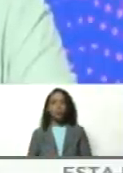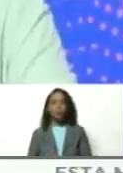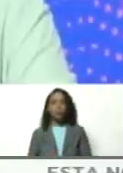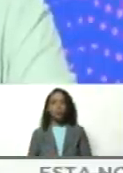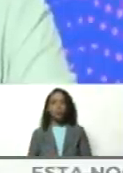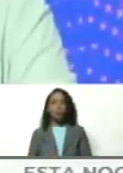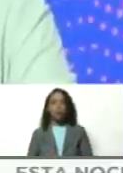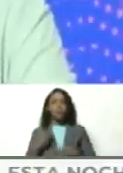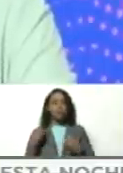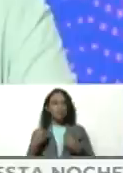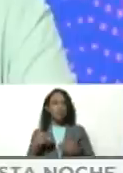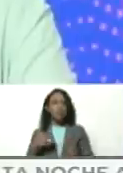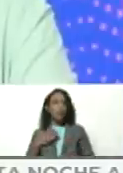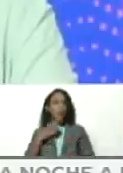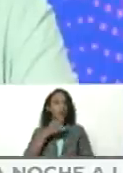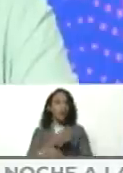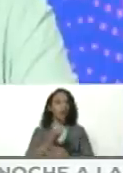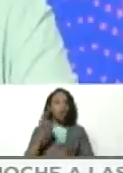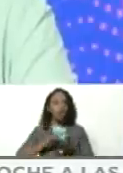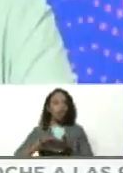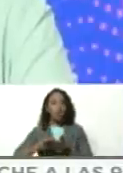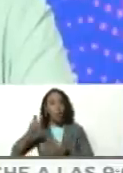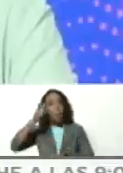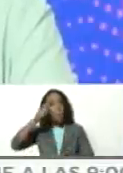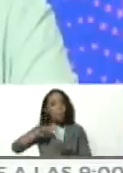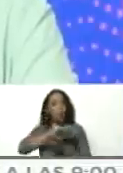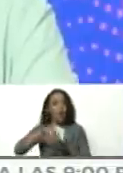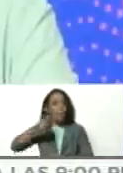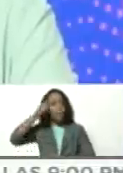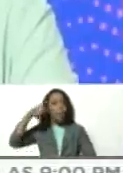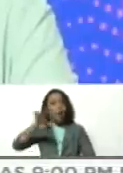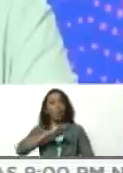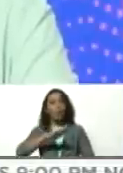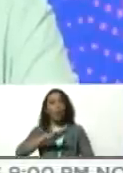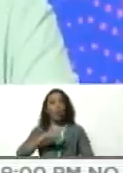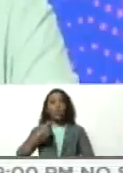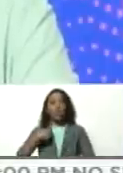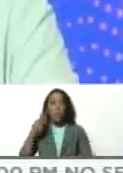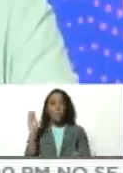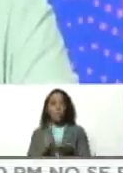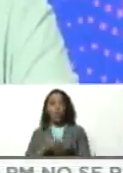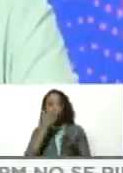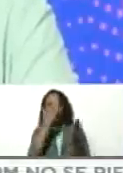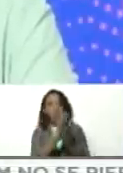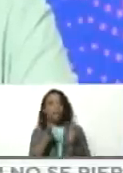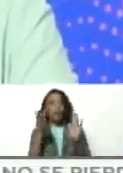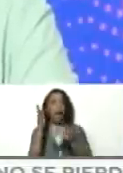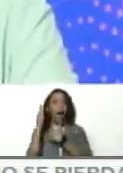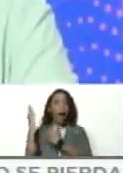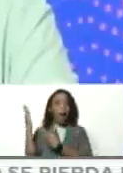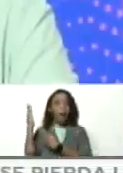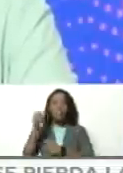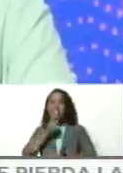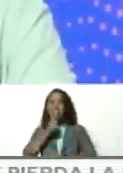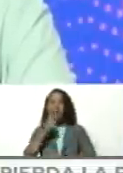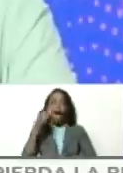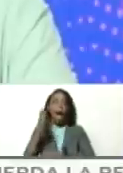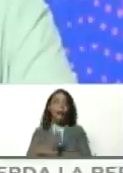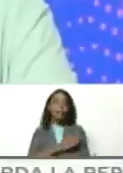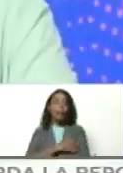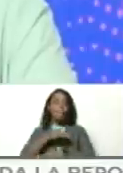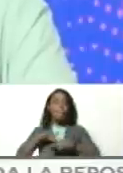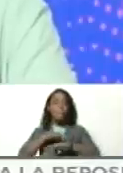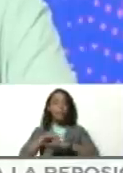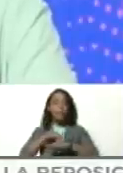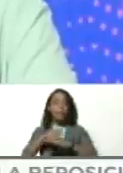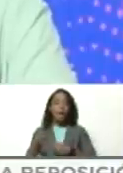Para ir a la solución de los problemas del pueblo. Puse al frente allí a quien entonces era ministra del Interior,